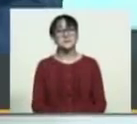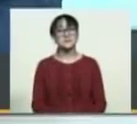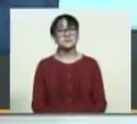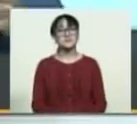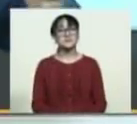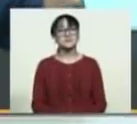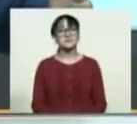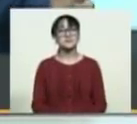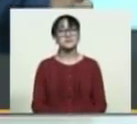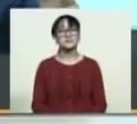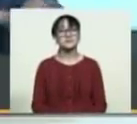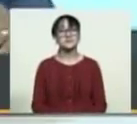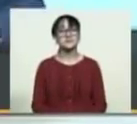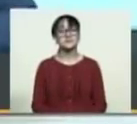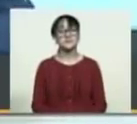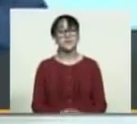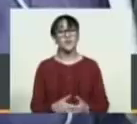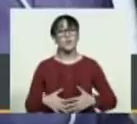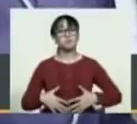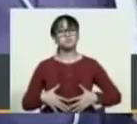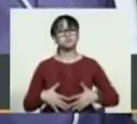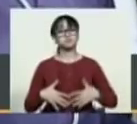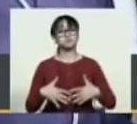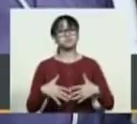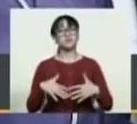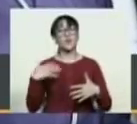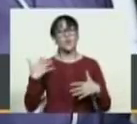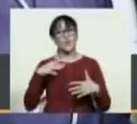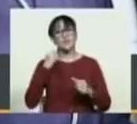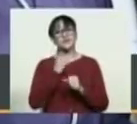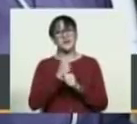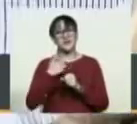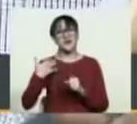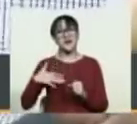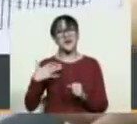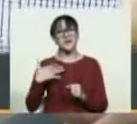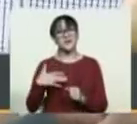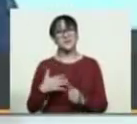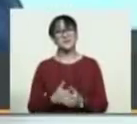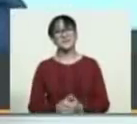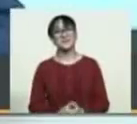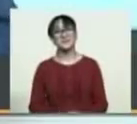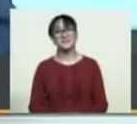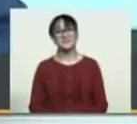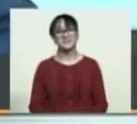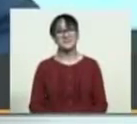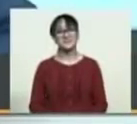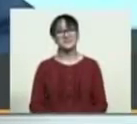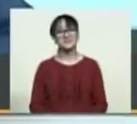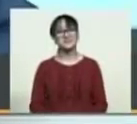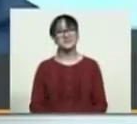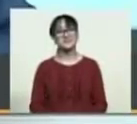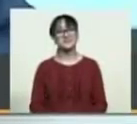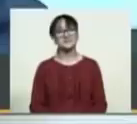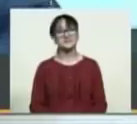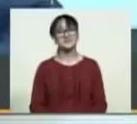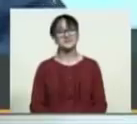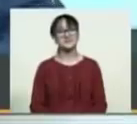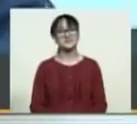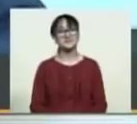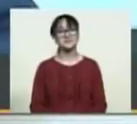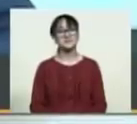Porque cultivar esa barriga cuesta, compadre. Es una inversión, es todo un arte. Es todo un arte, ¿verdad?